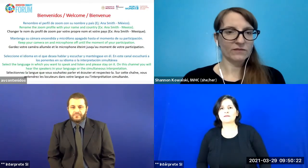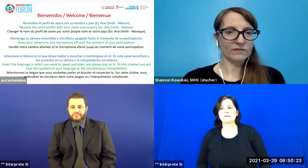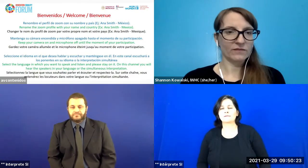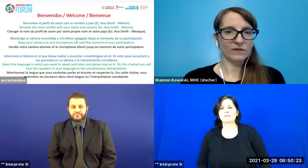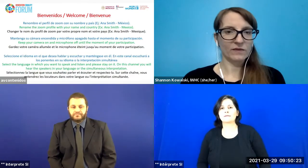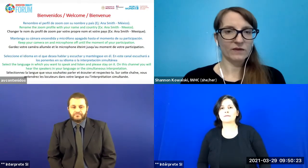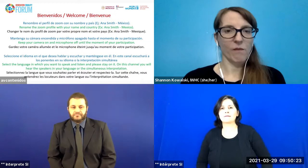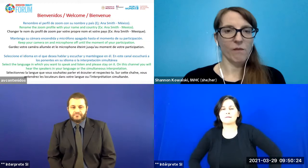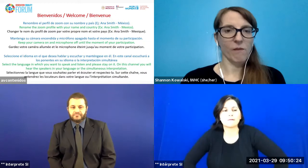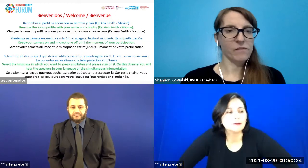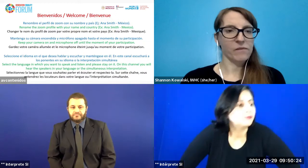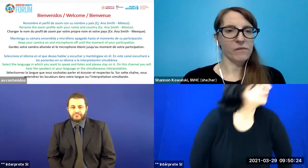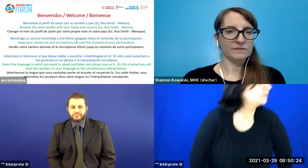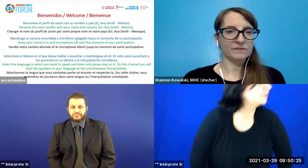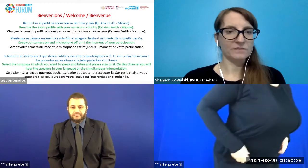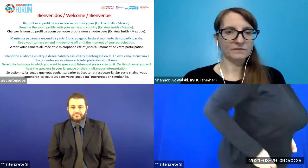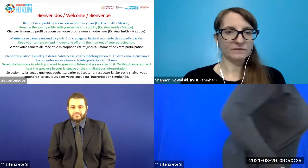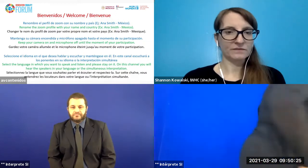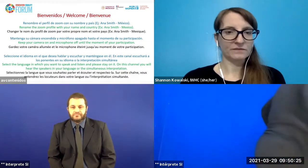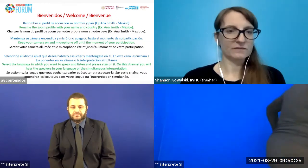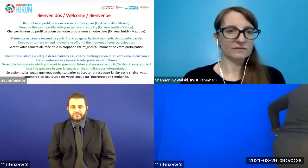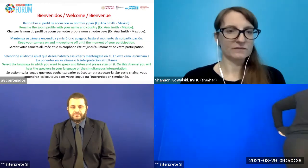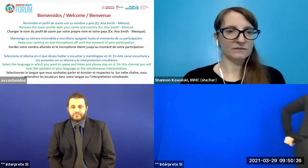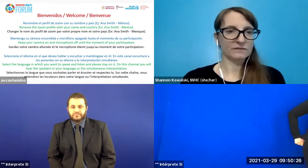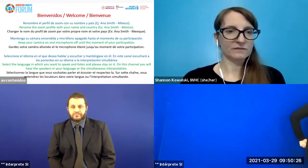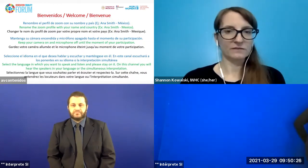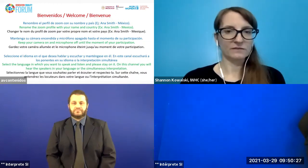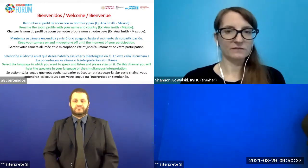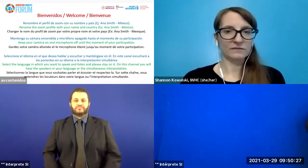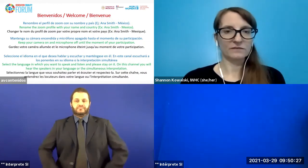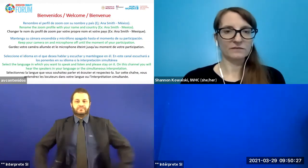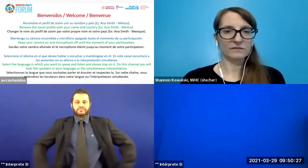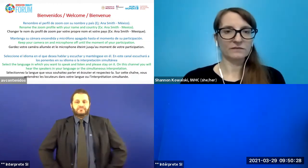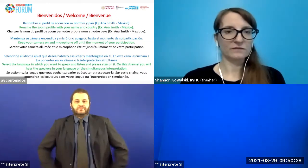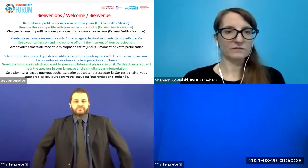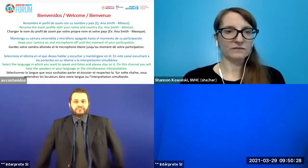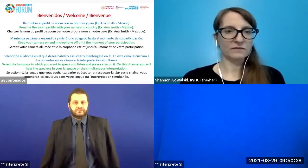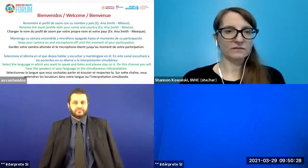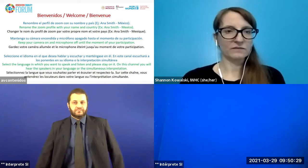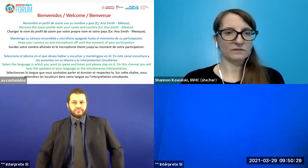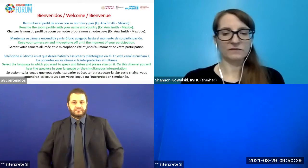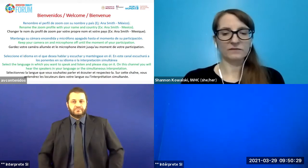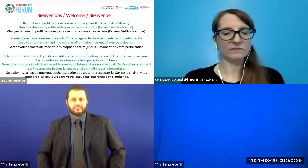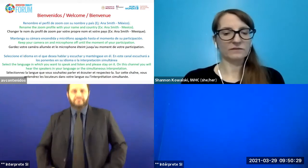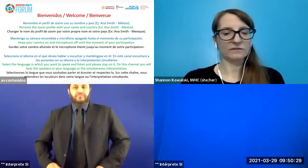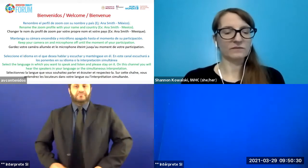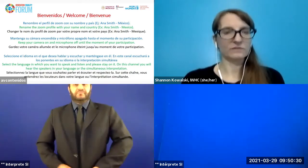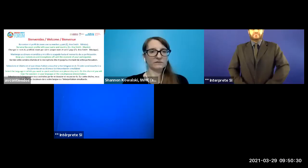as invitee. Yes, ¿la puedes cambiar a panelista, por favor? Claro. Yes, Lopa just joined now.